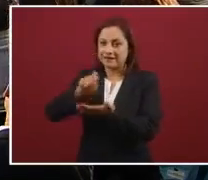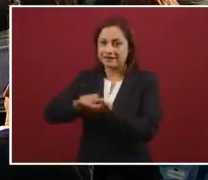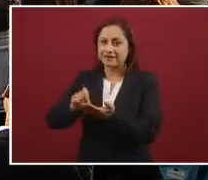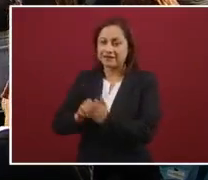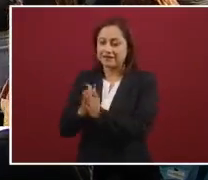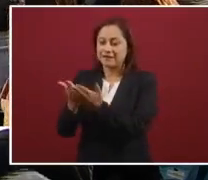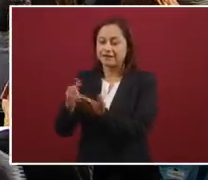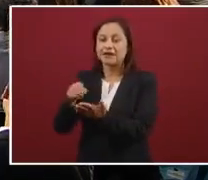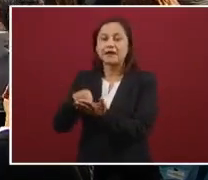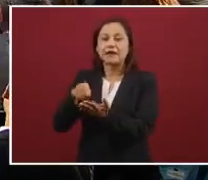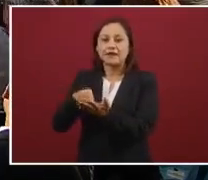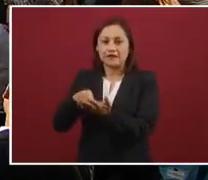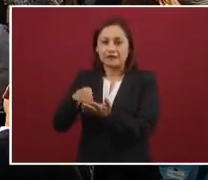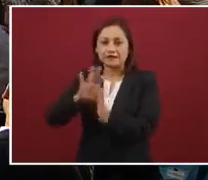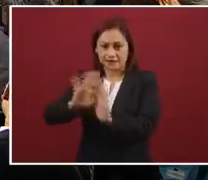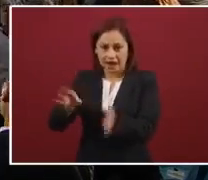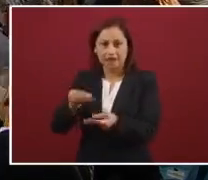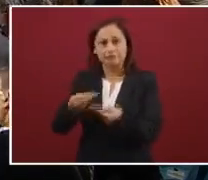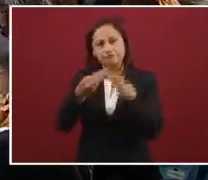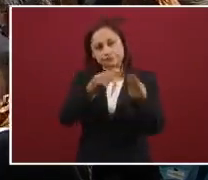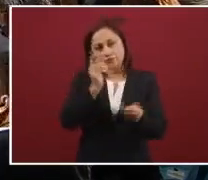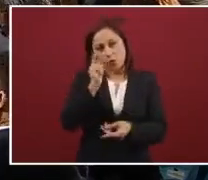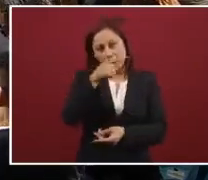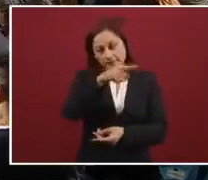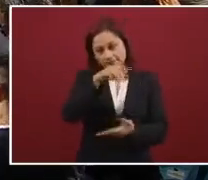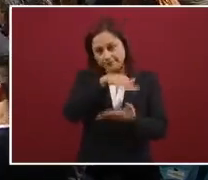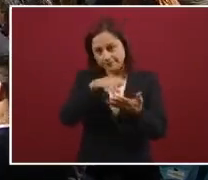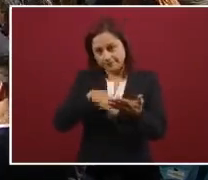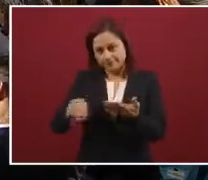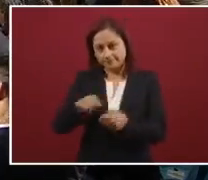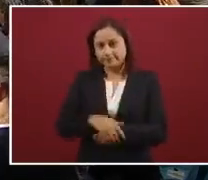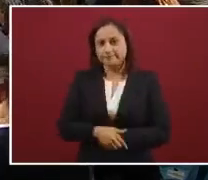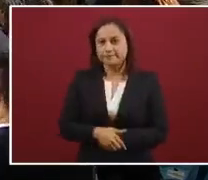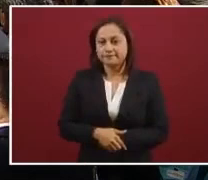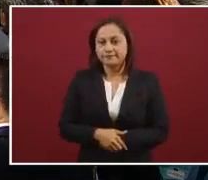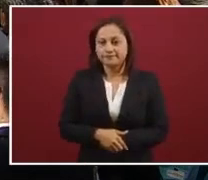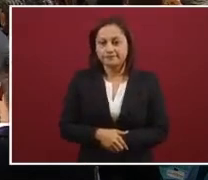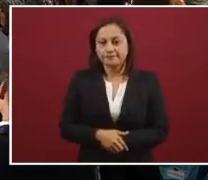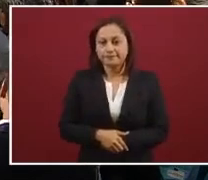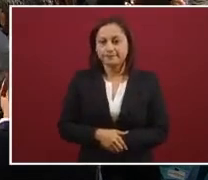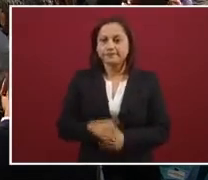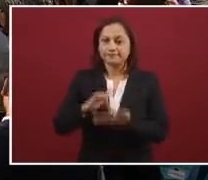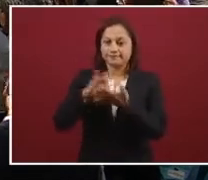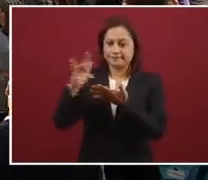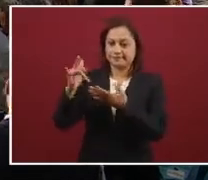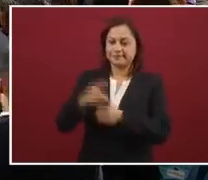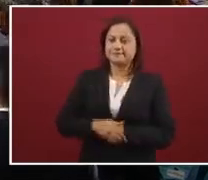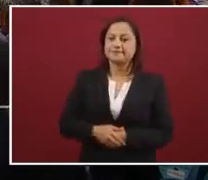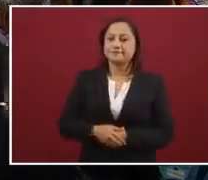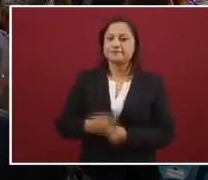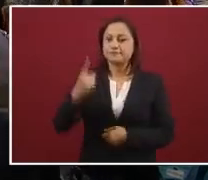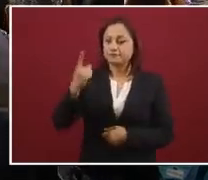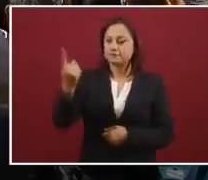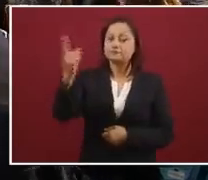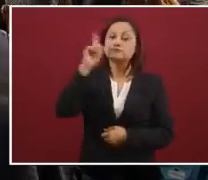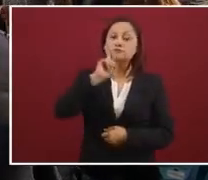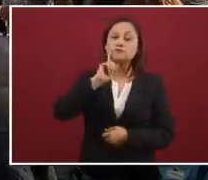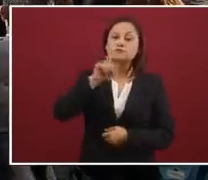entrego para ver si lo puede leer. Gracias. Muy bien, gracias. Una compañera y luego una